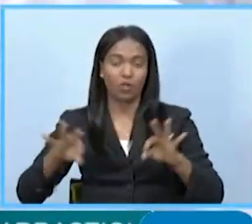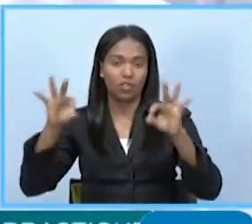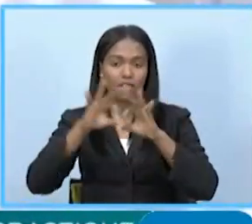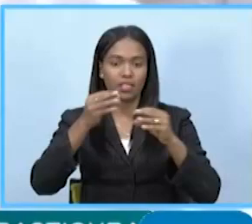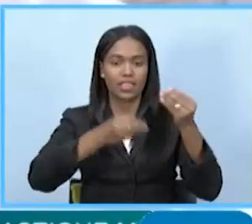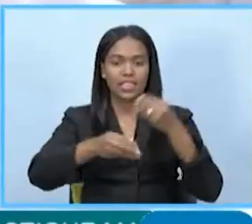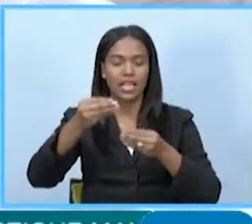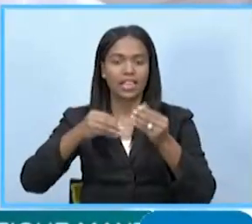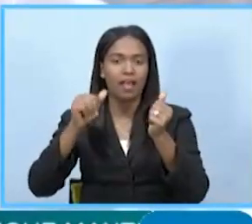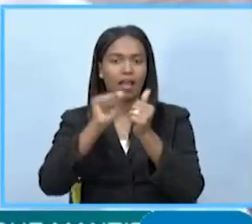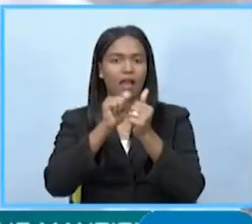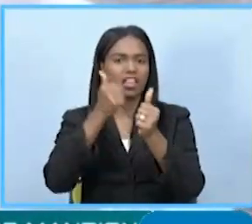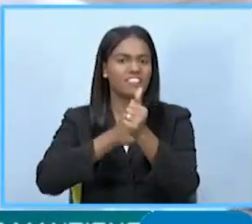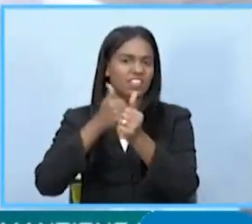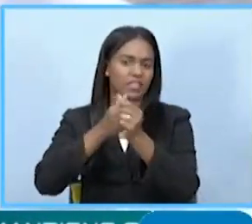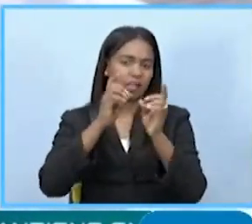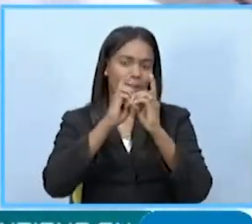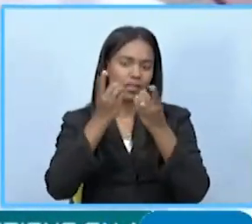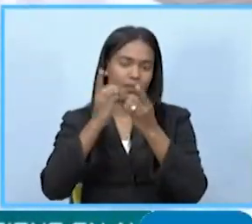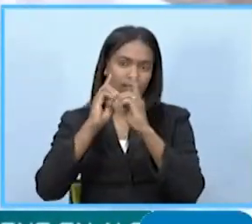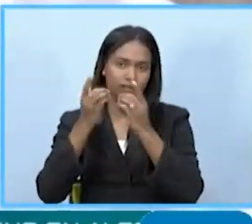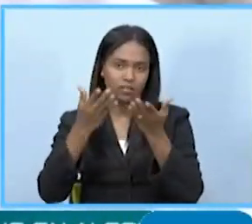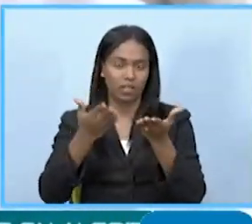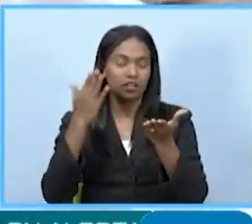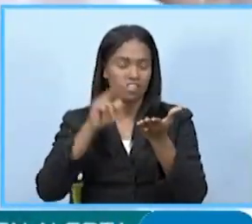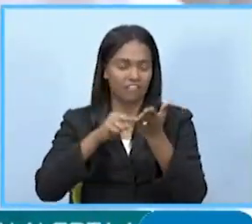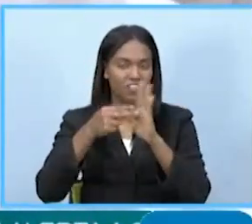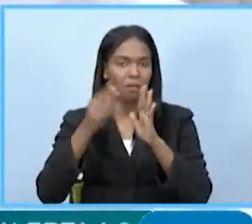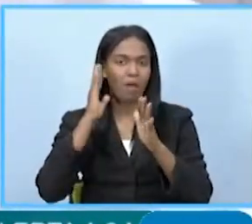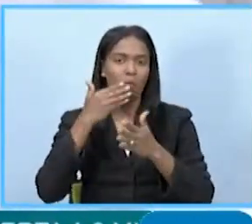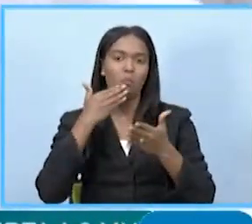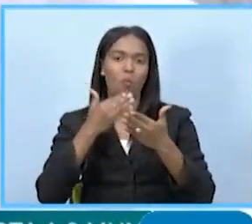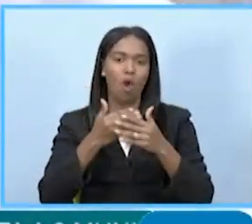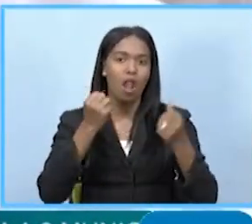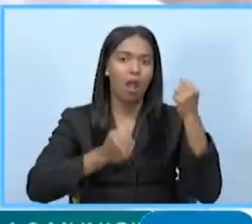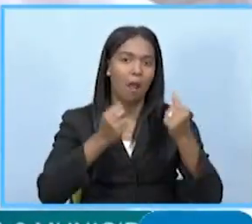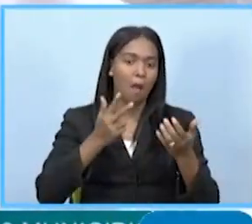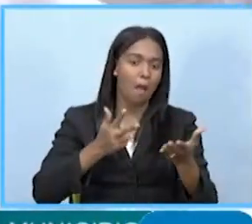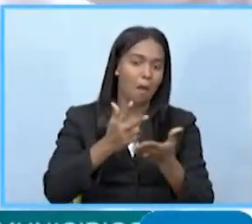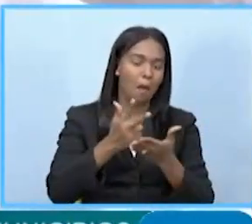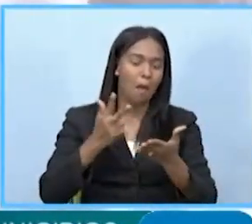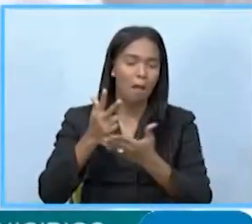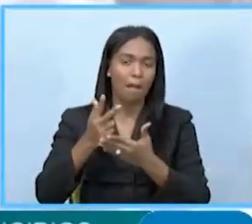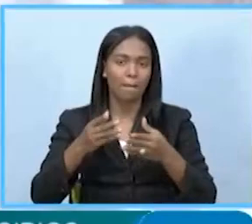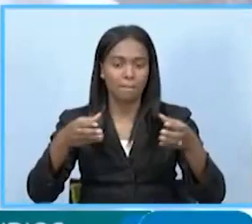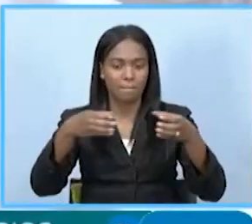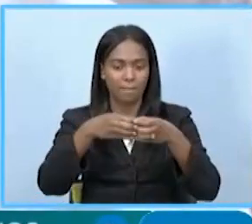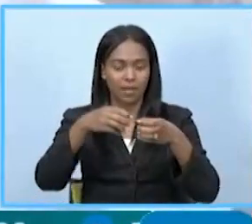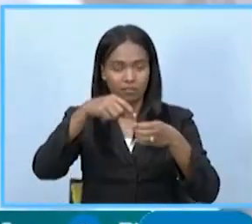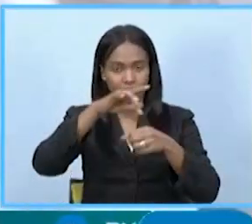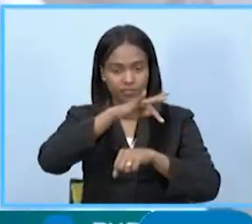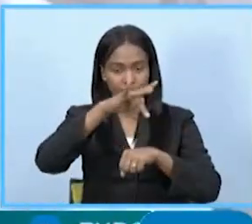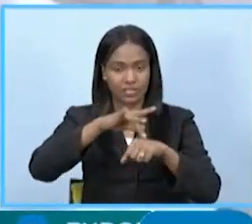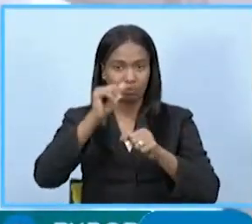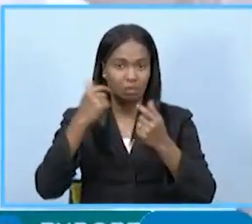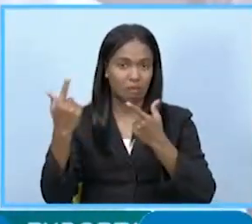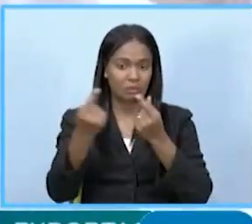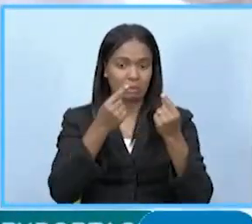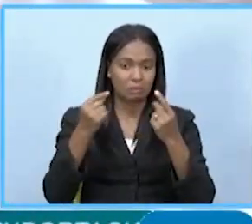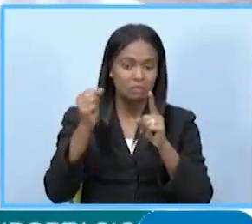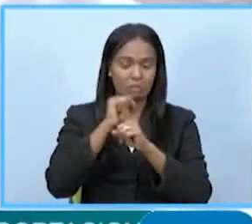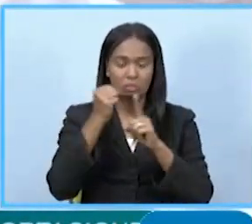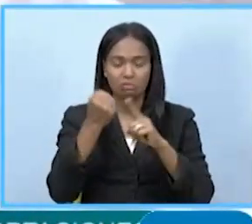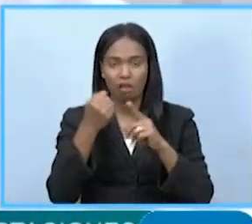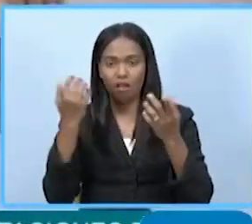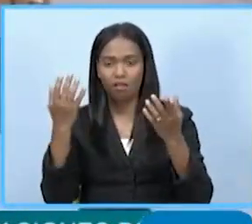por departamentos a este sitio. Entonces vamos a tener buenos parqueos, va a haber una plaza que se va a conformar en el centro, que pueden hacer actividades sociales y